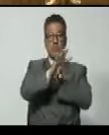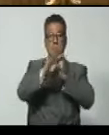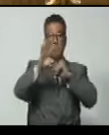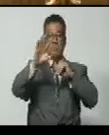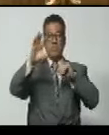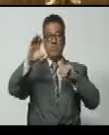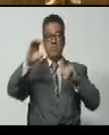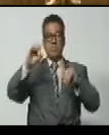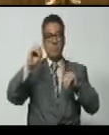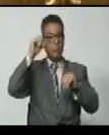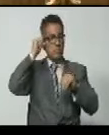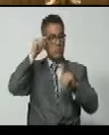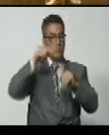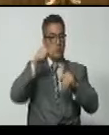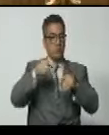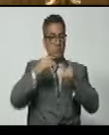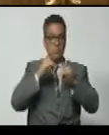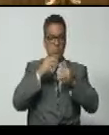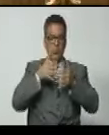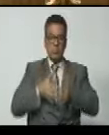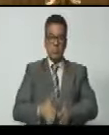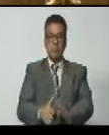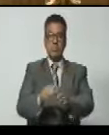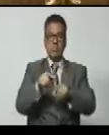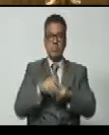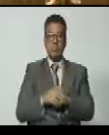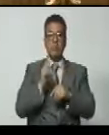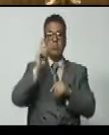de nacido, pero además